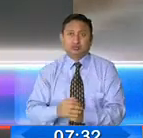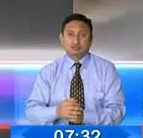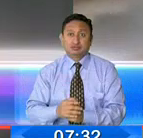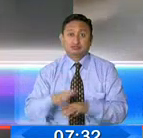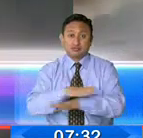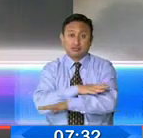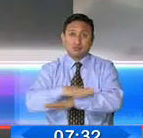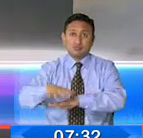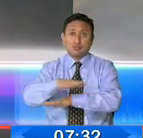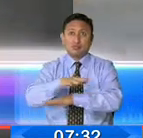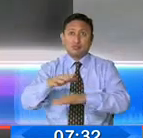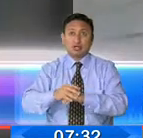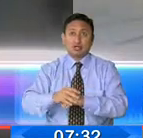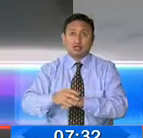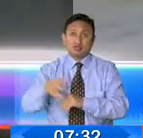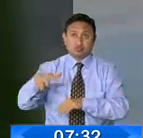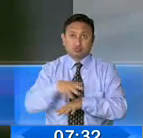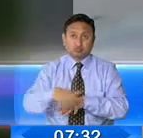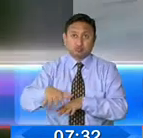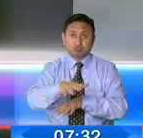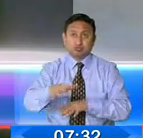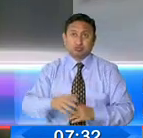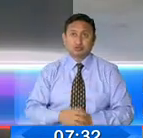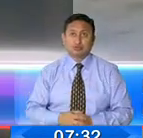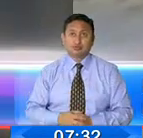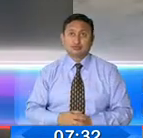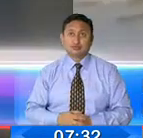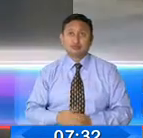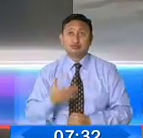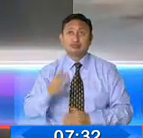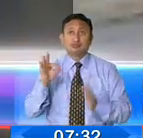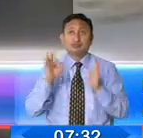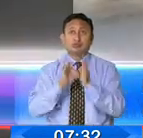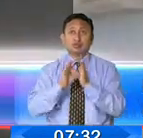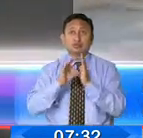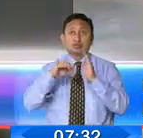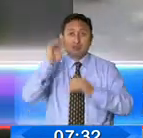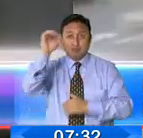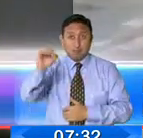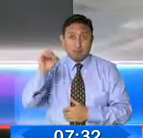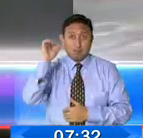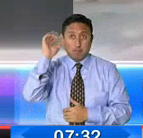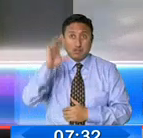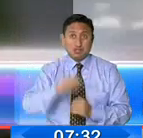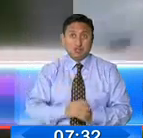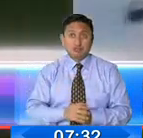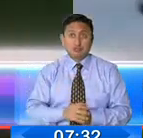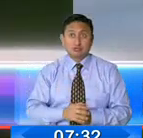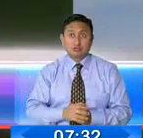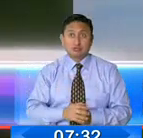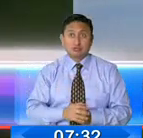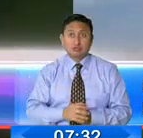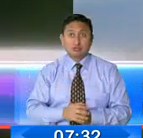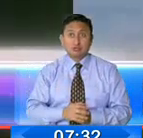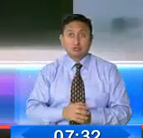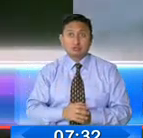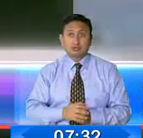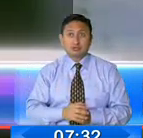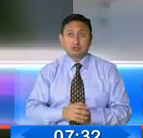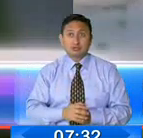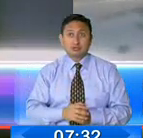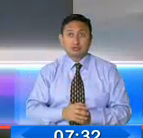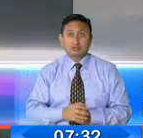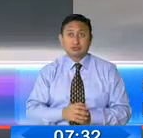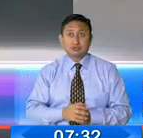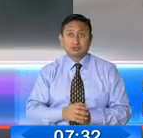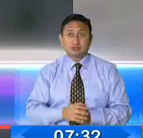las calles y avenidas en ríos. A través de redes sociales circuló un video en el que se observa que la corriente que baja por